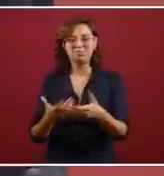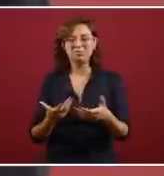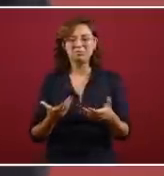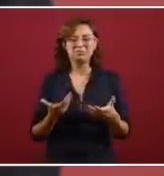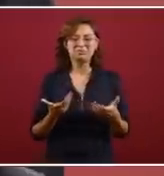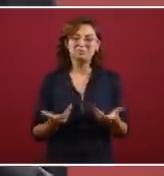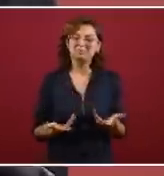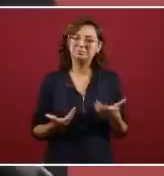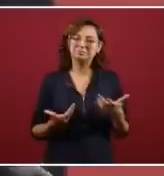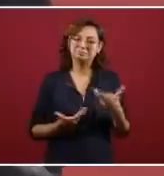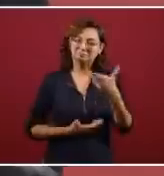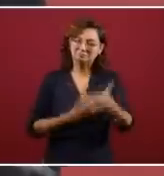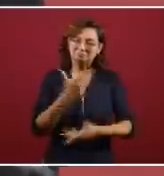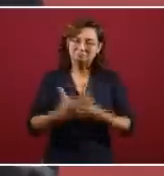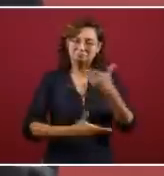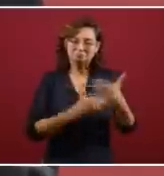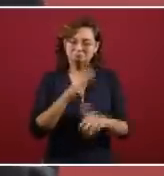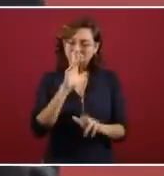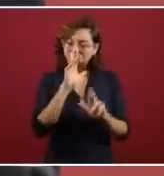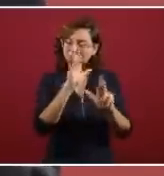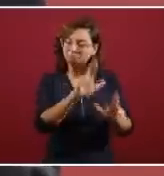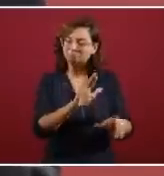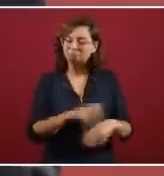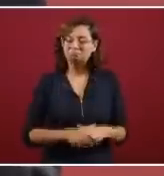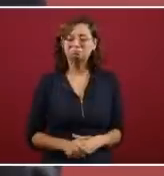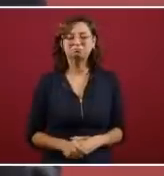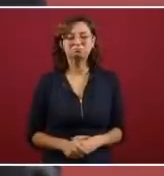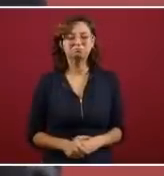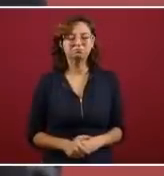con todo respeto, pues,